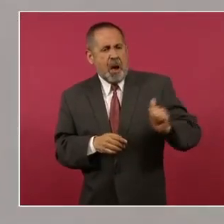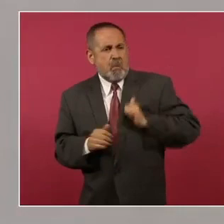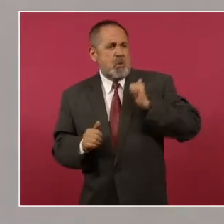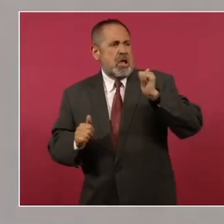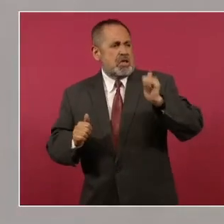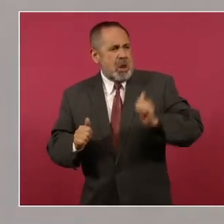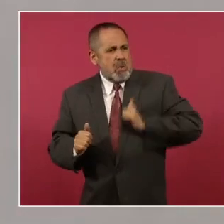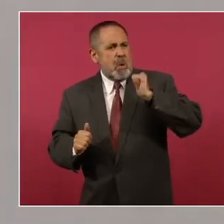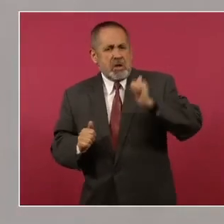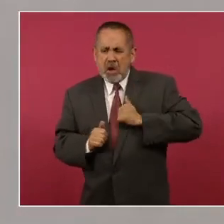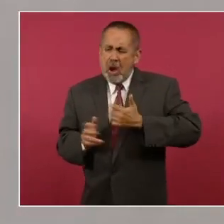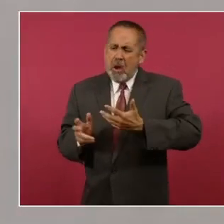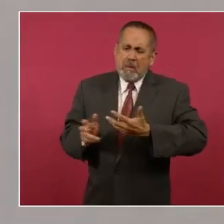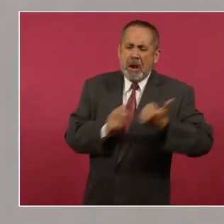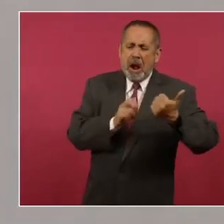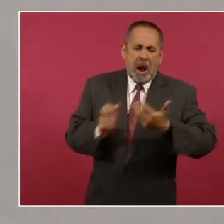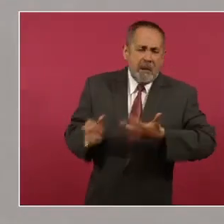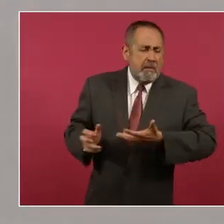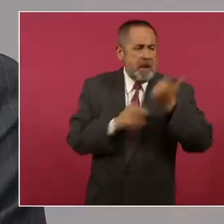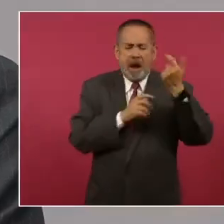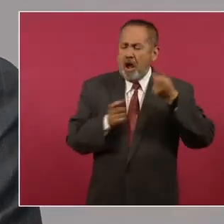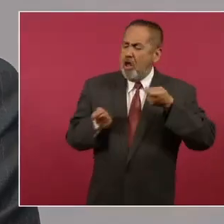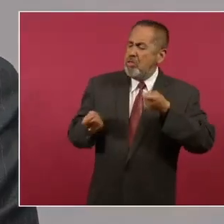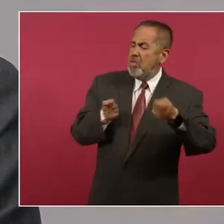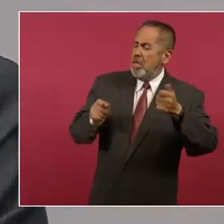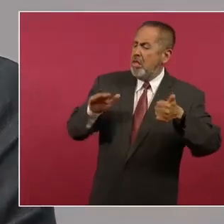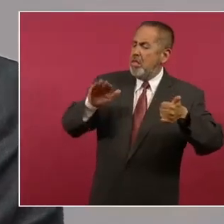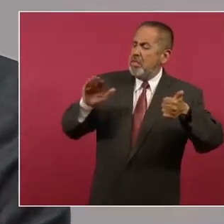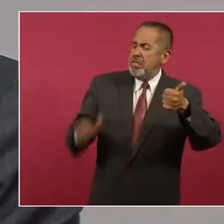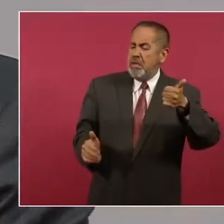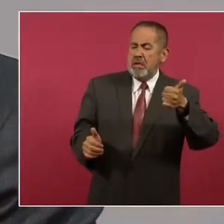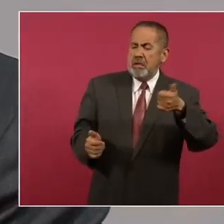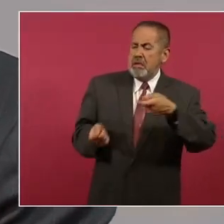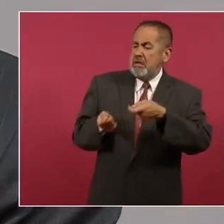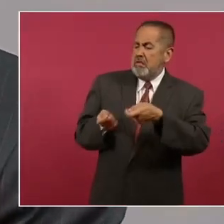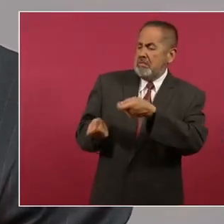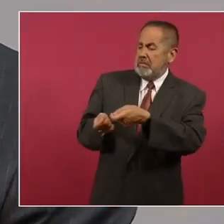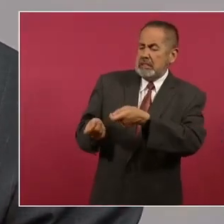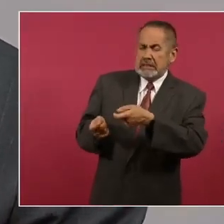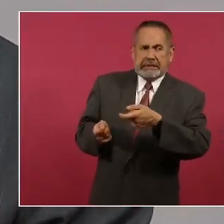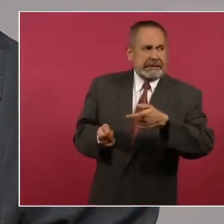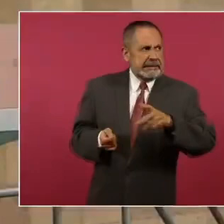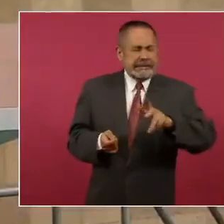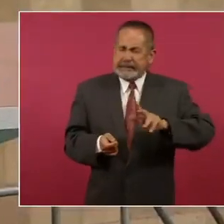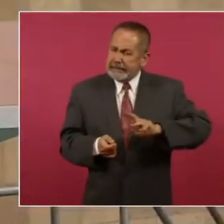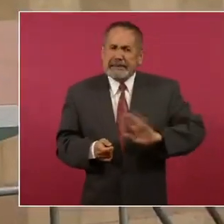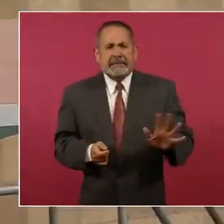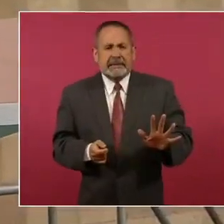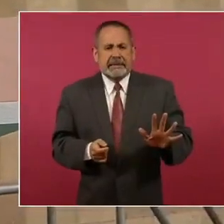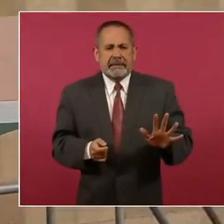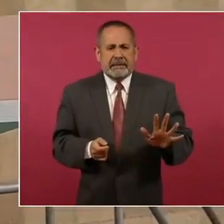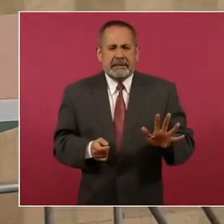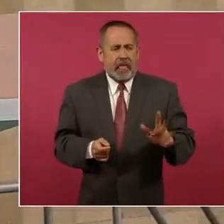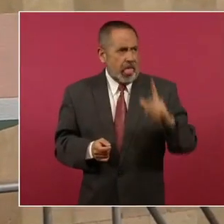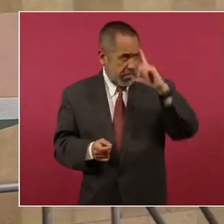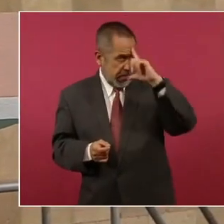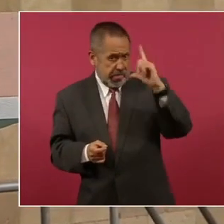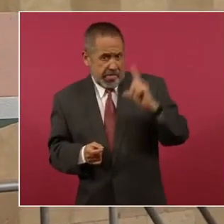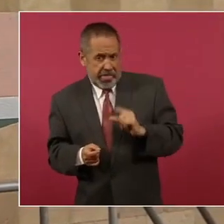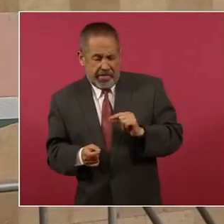aprovechando para mantener al país dentro de una situación